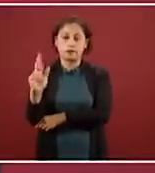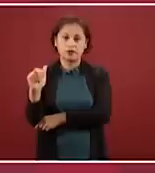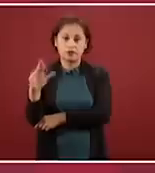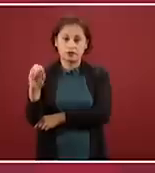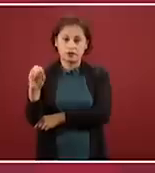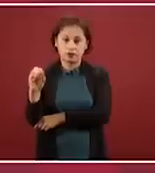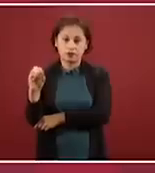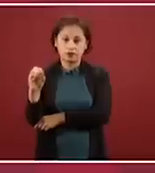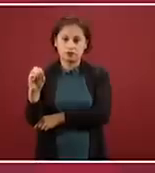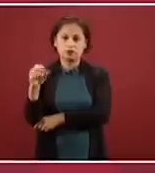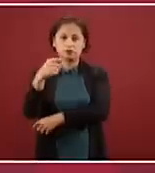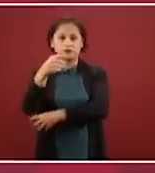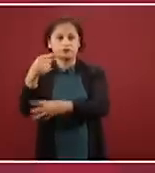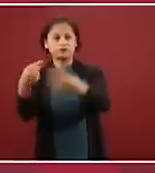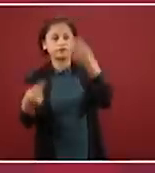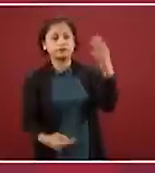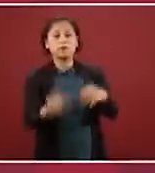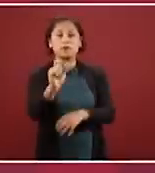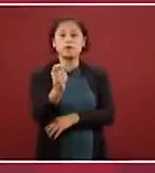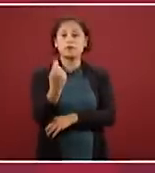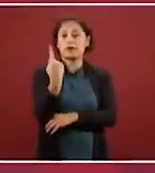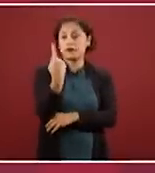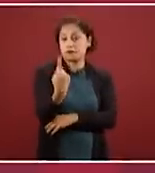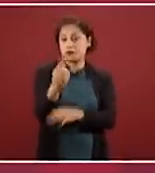que me ayuden, 21,